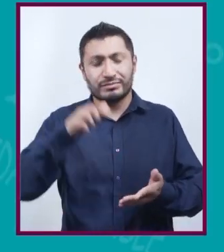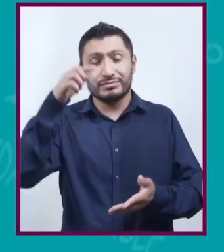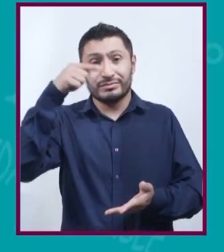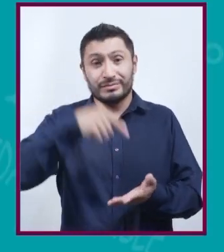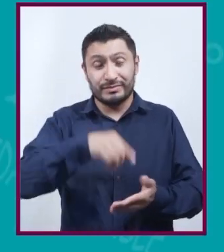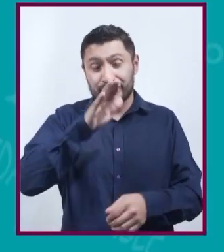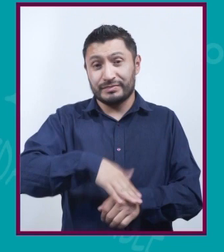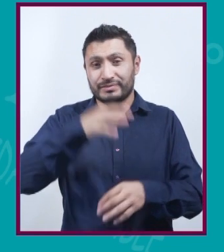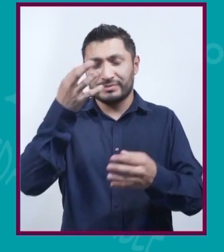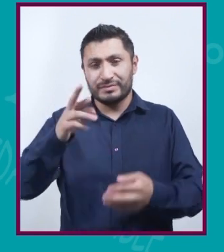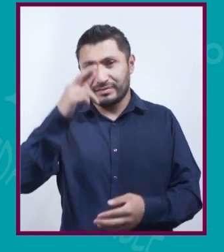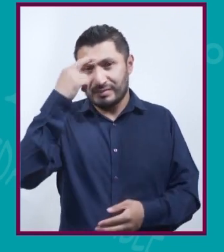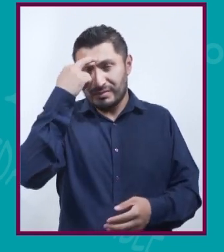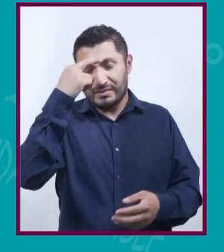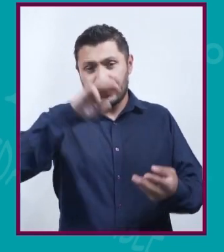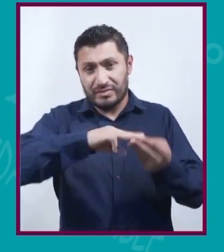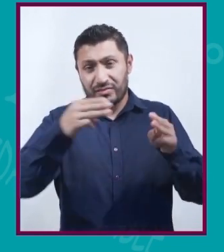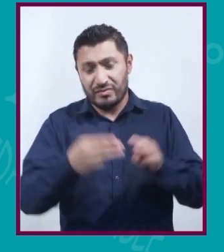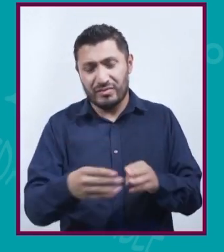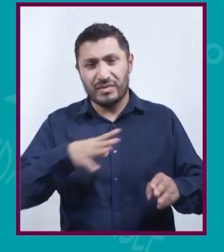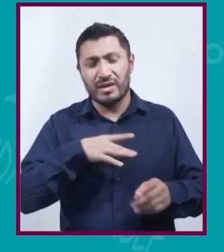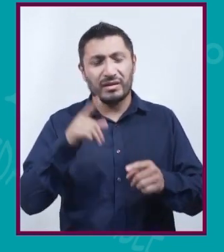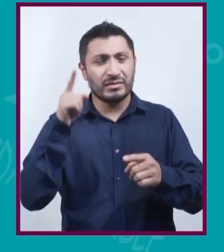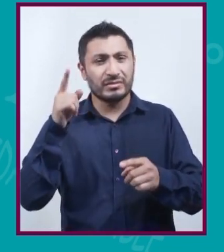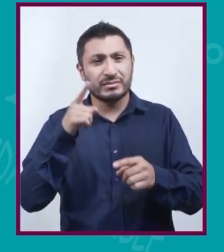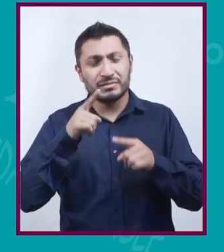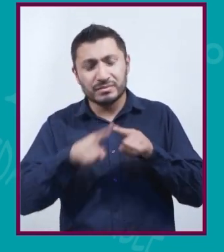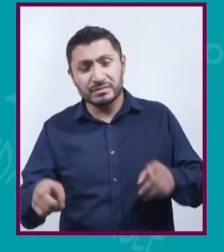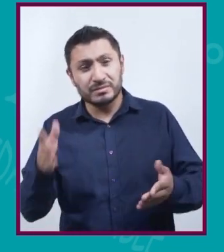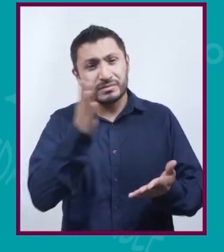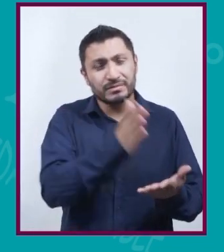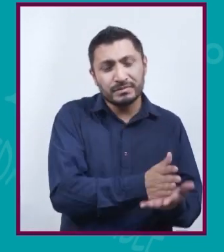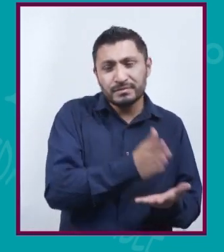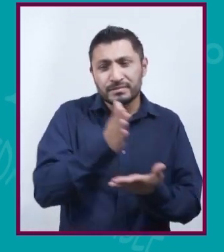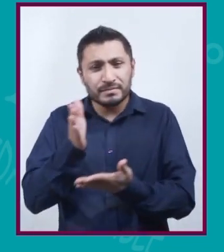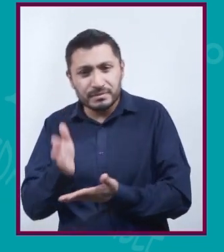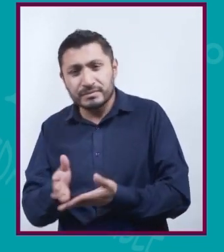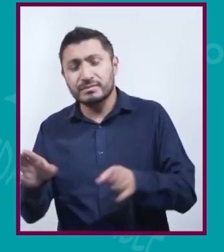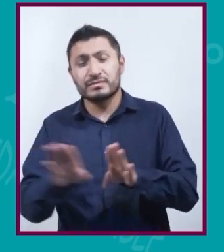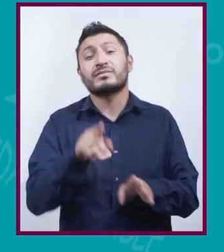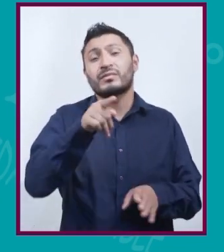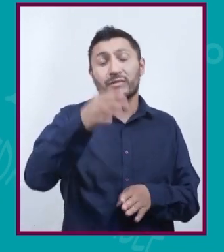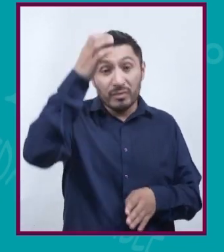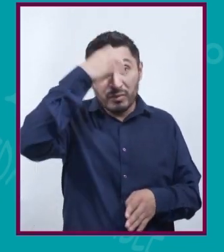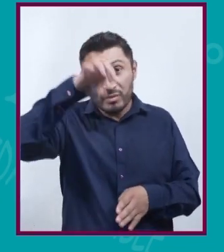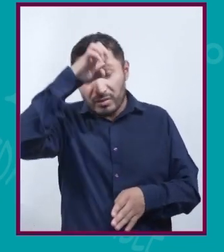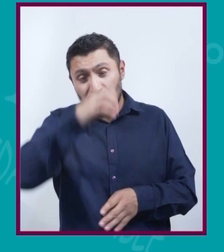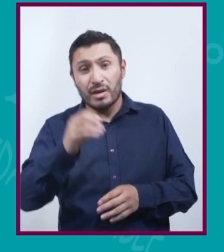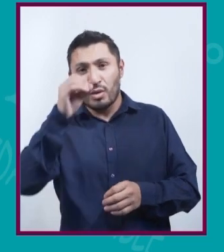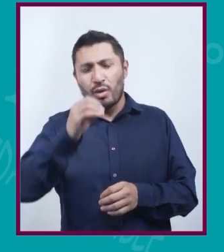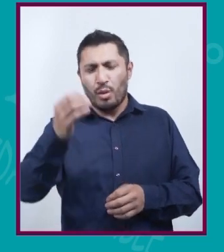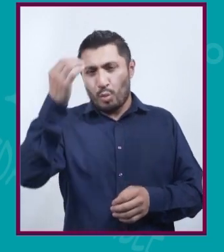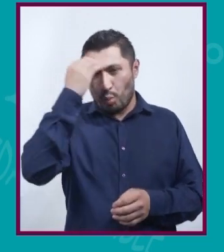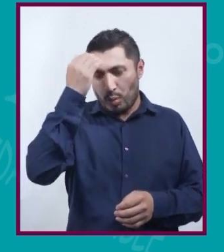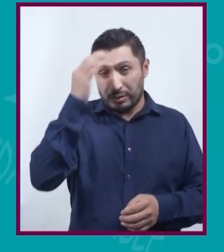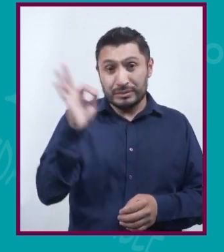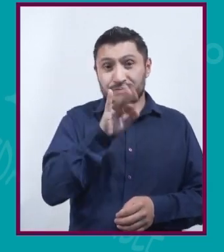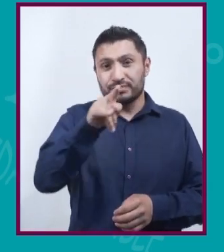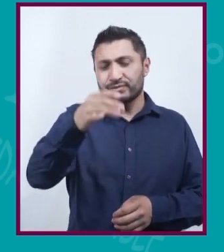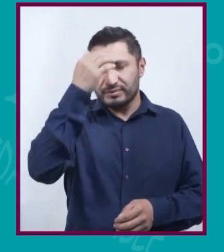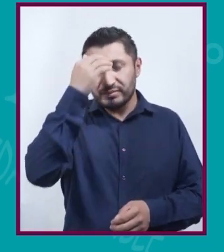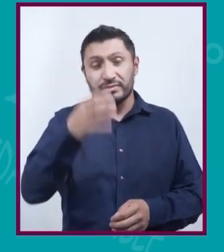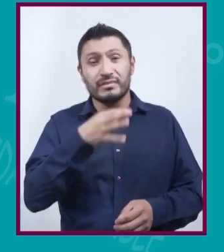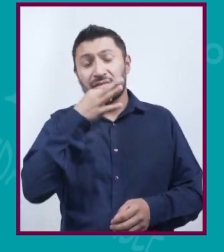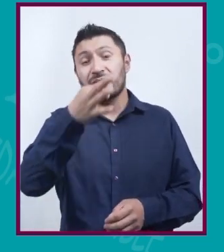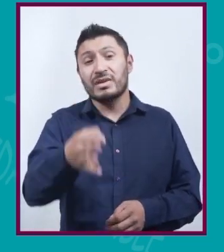la principal razón por la que se puede distinguir una de la otra es a base de tu experiencia o a